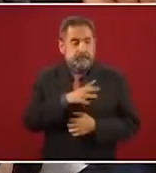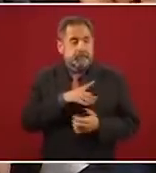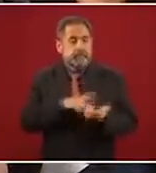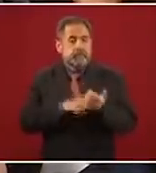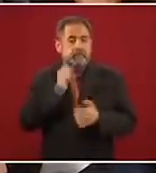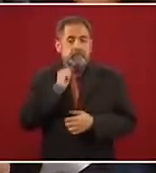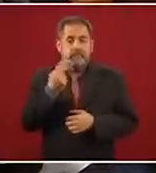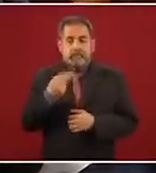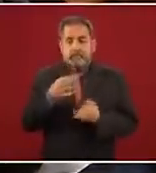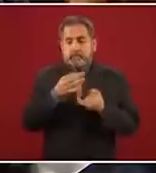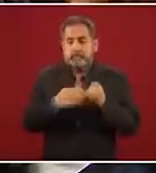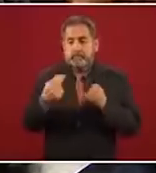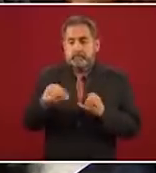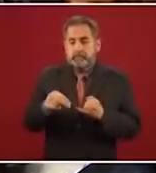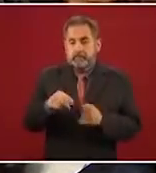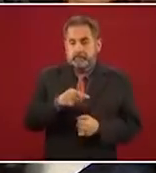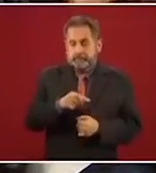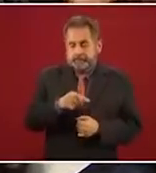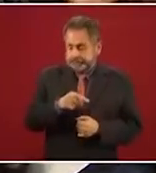de apellido